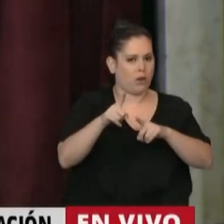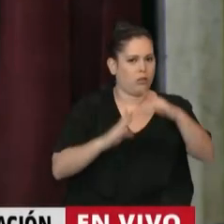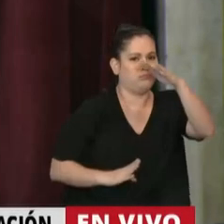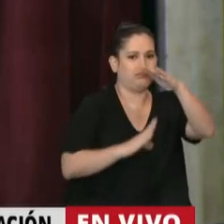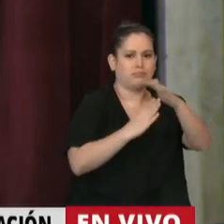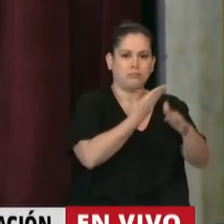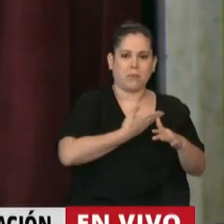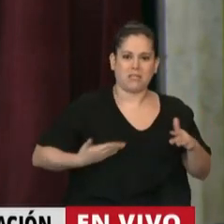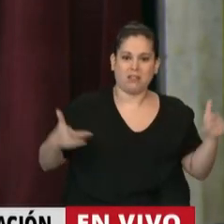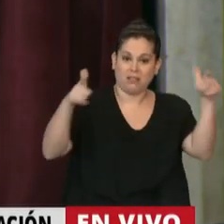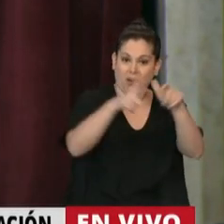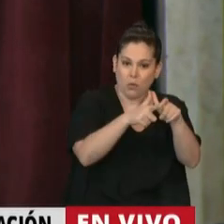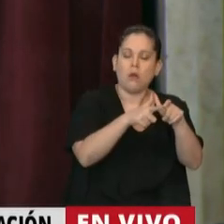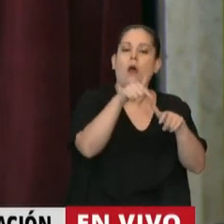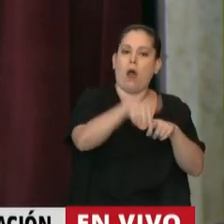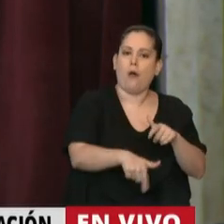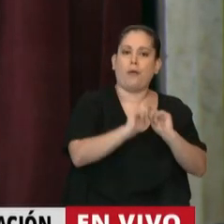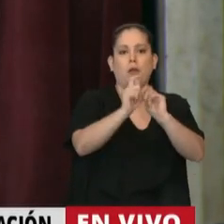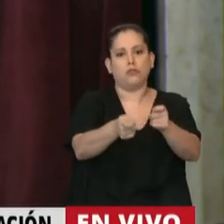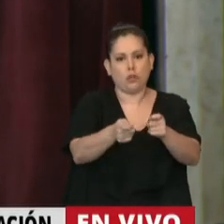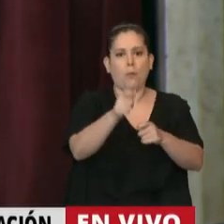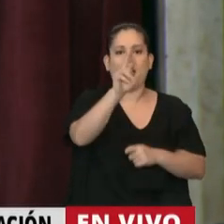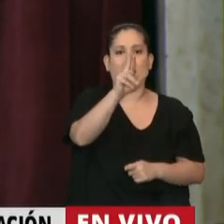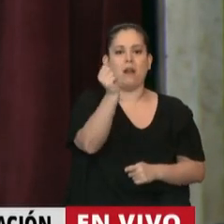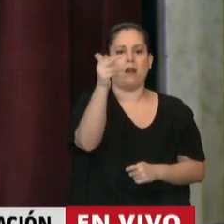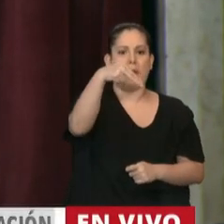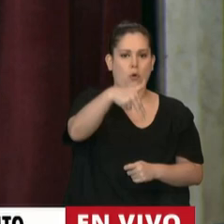Tiene la palabra el diputado José Luis Ramón.